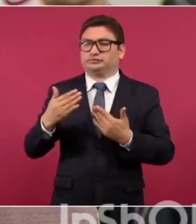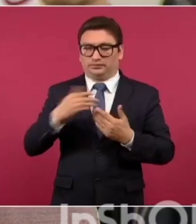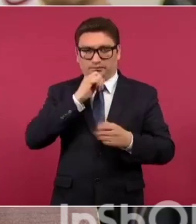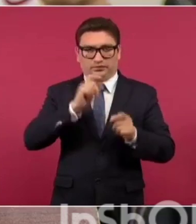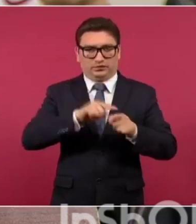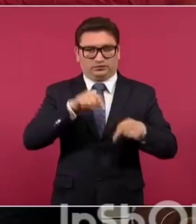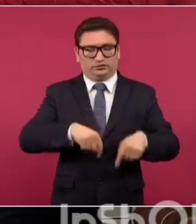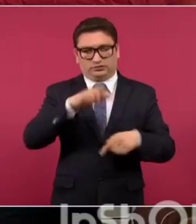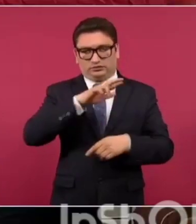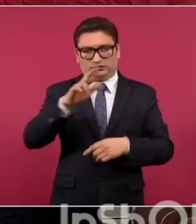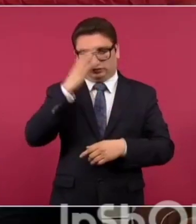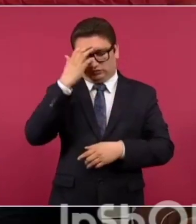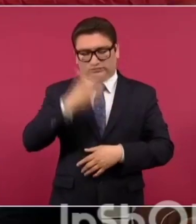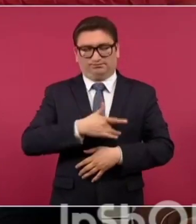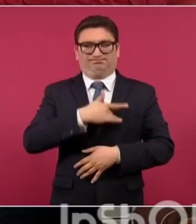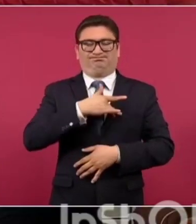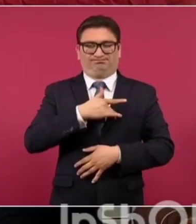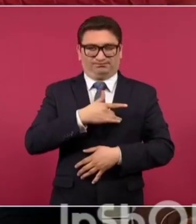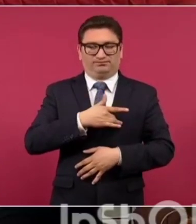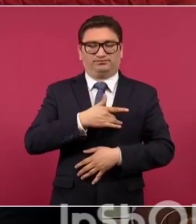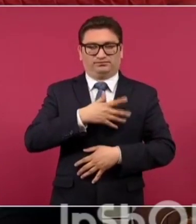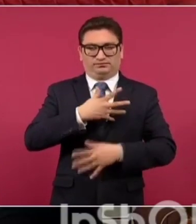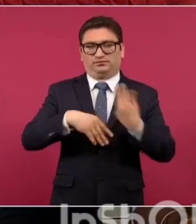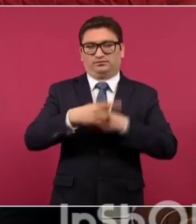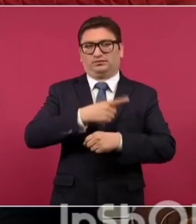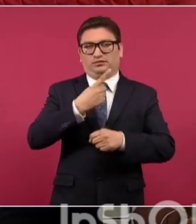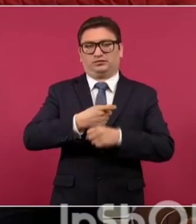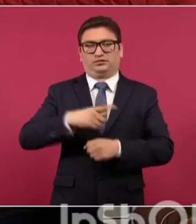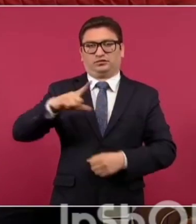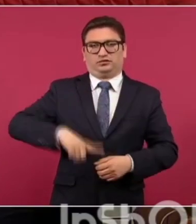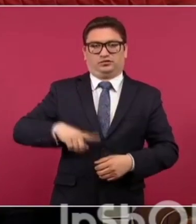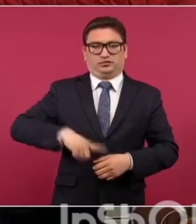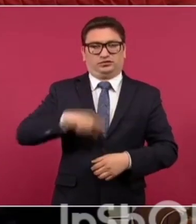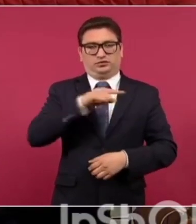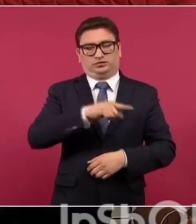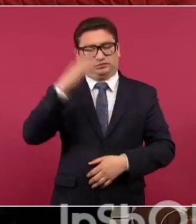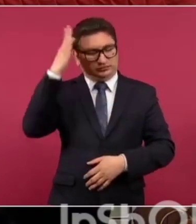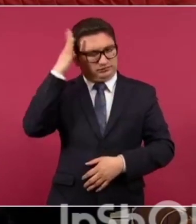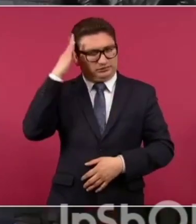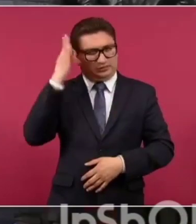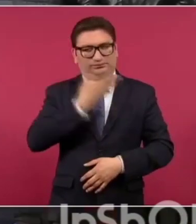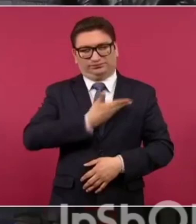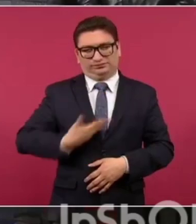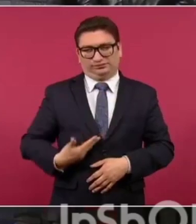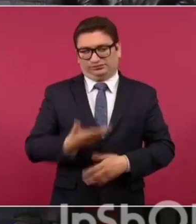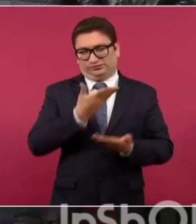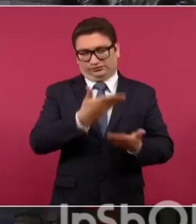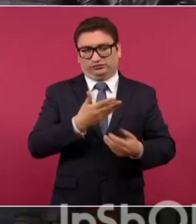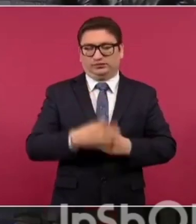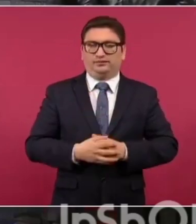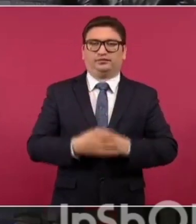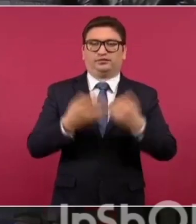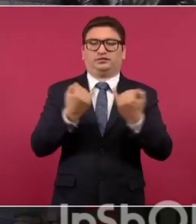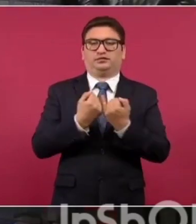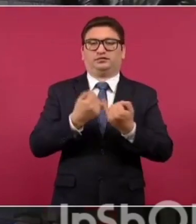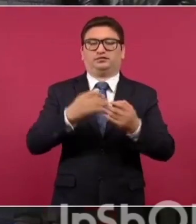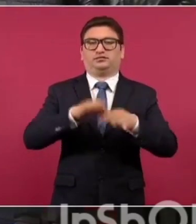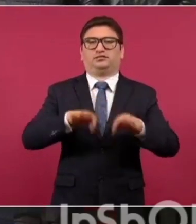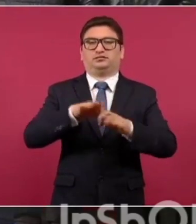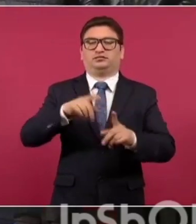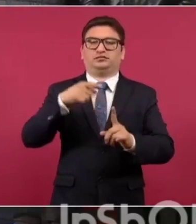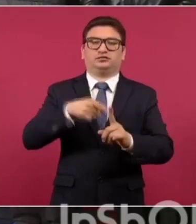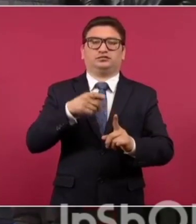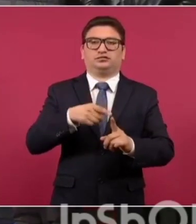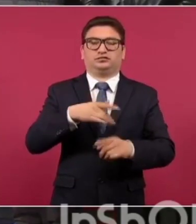un reconocimiento a la sensibilidad, en primer lugar, del gobierno que usted encabeza, señor presidente, y muy en particularmente a